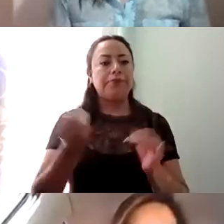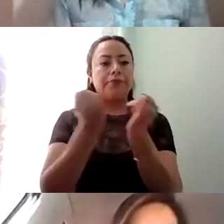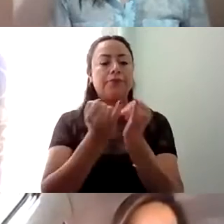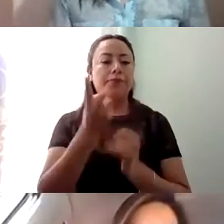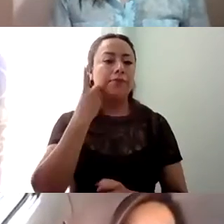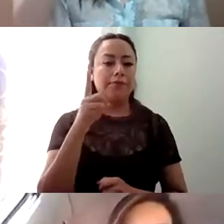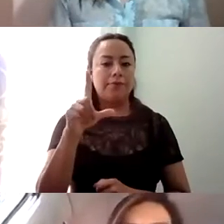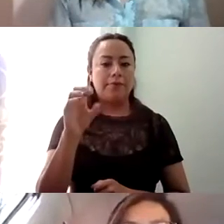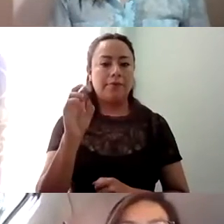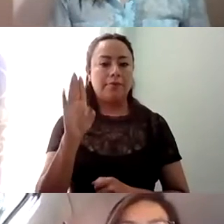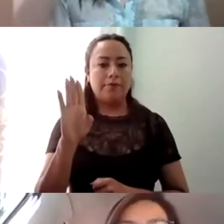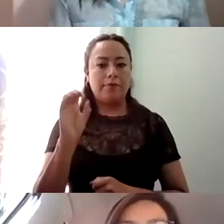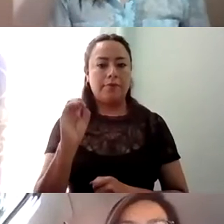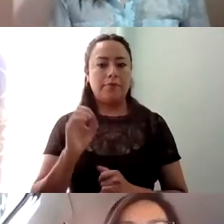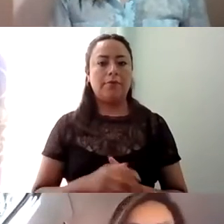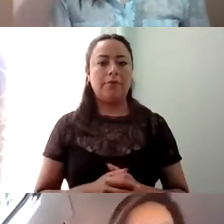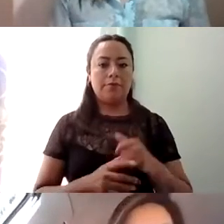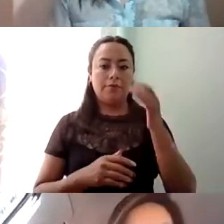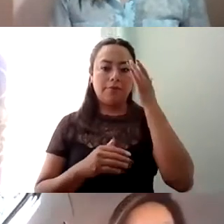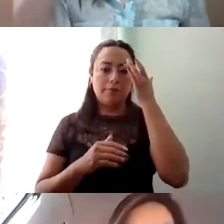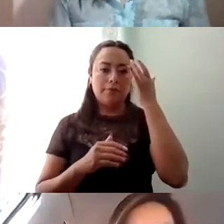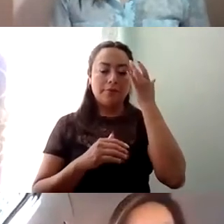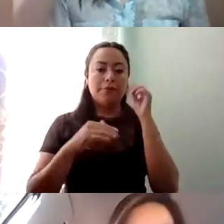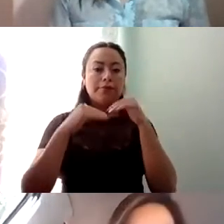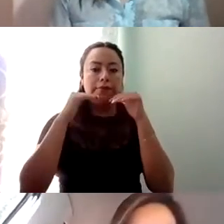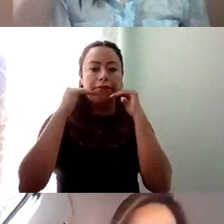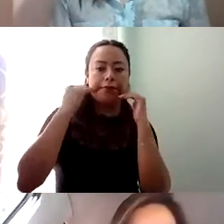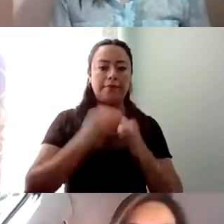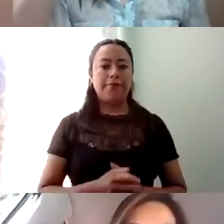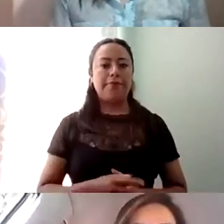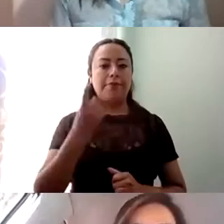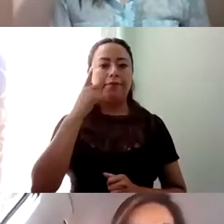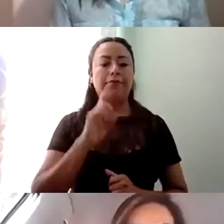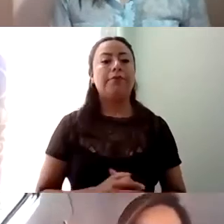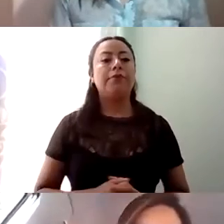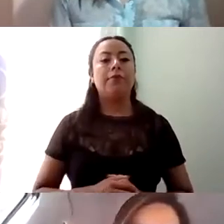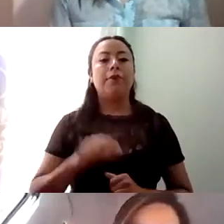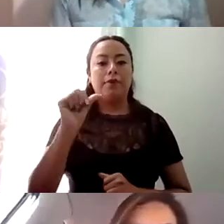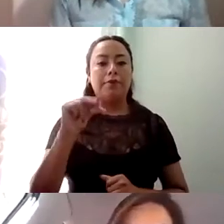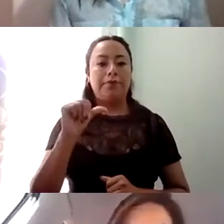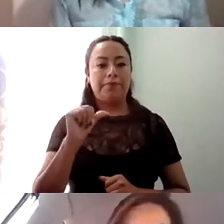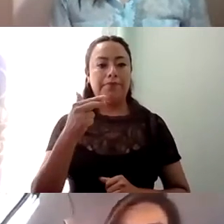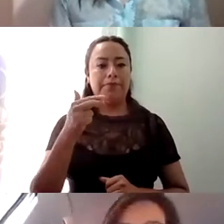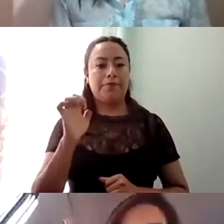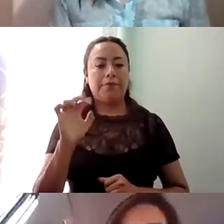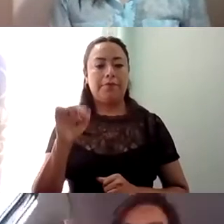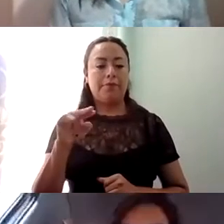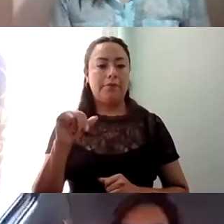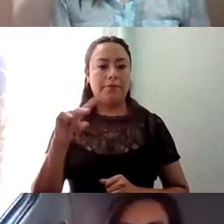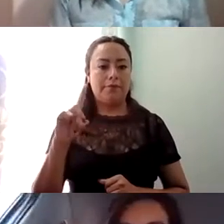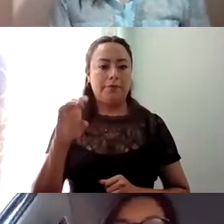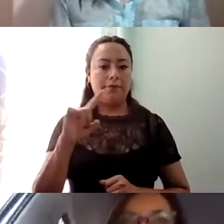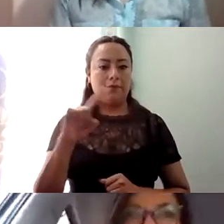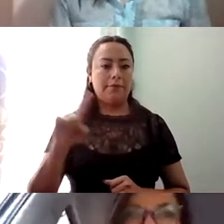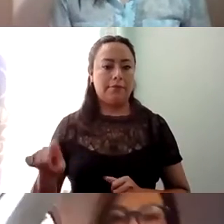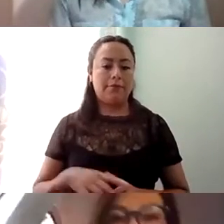Lobo Román. Muy amable, gracias. De la diputada Ana Cristina Trejo Hernández, que se incorporó cuando habíamos terminado de pasar